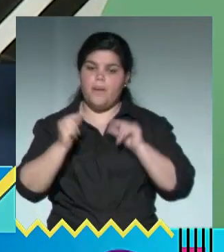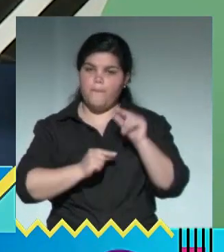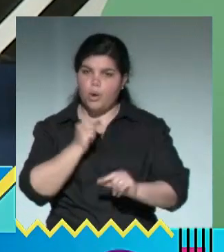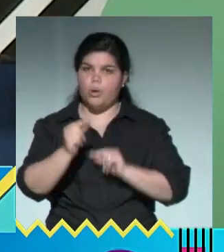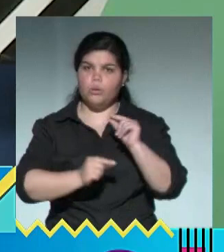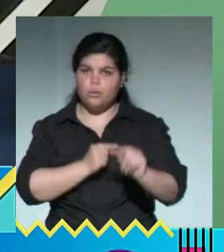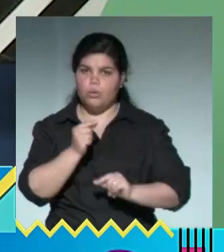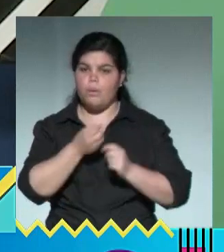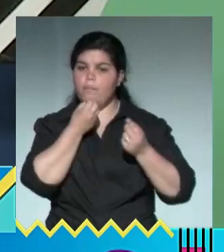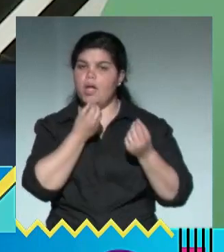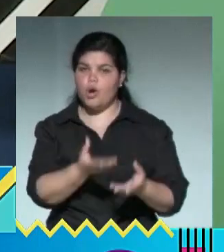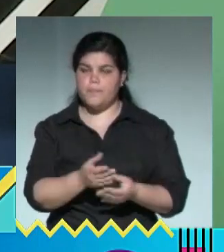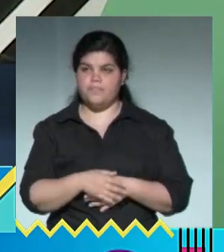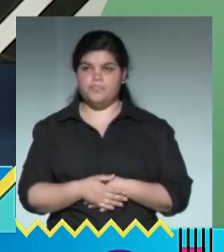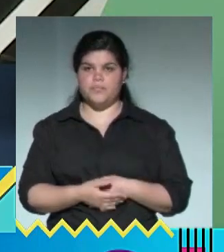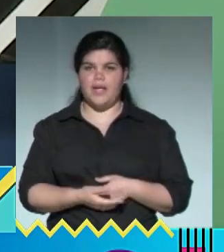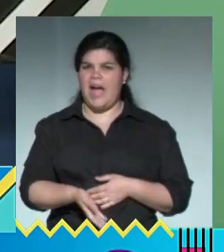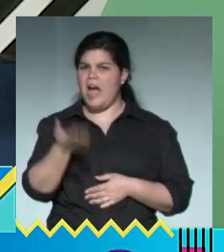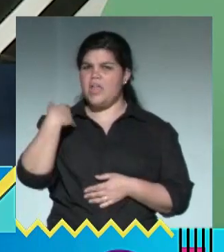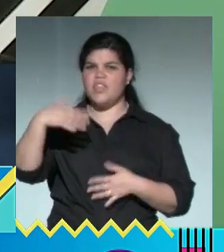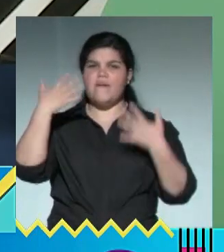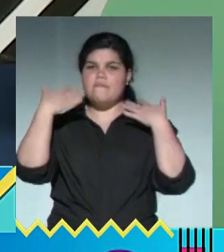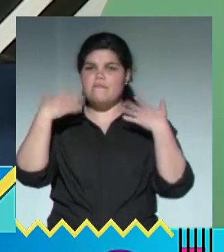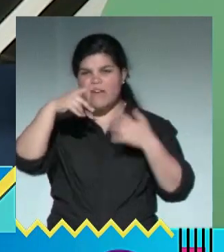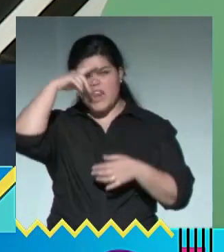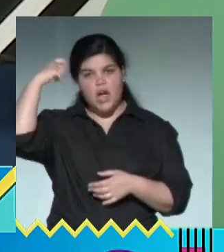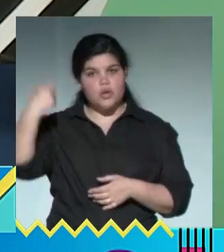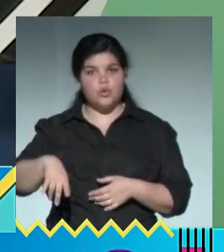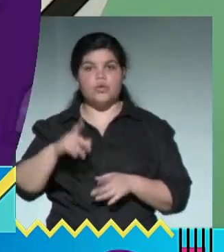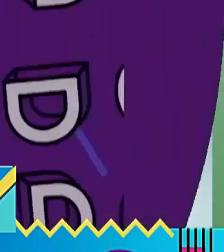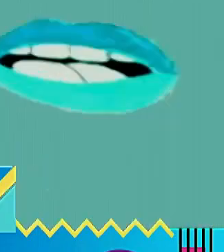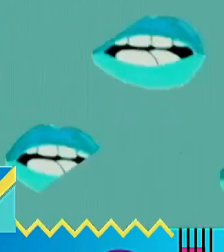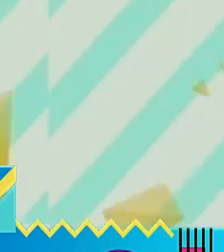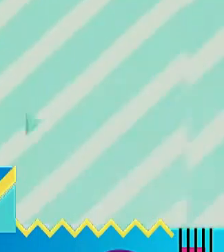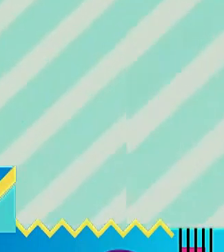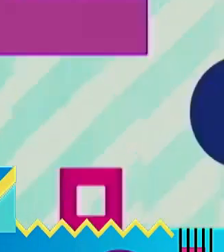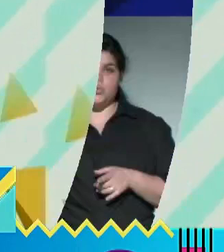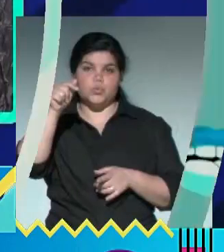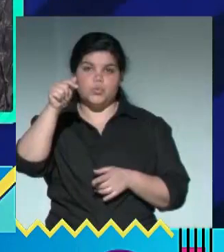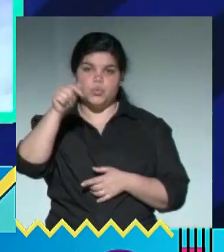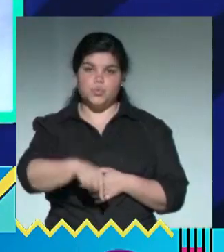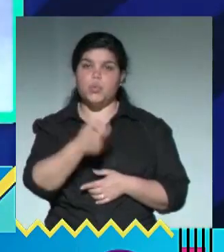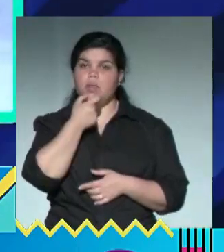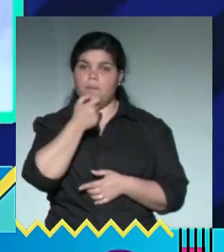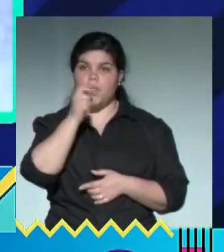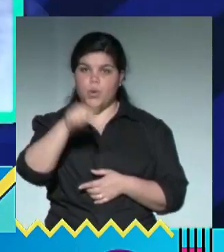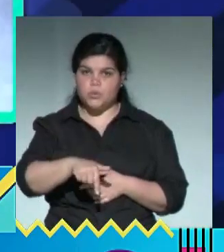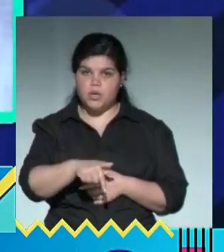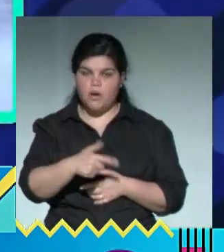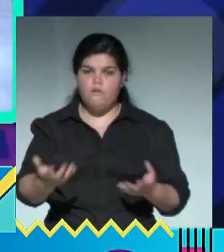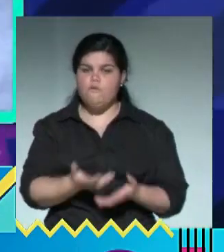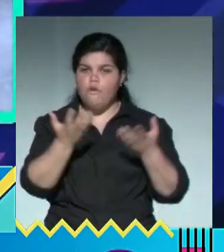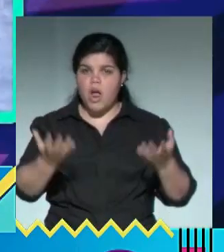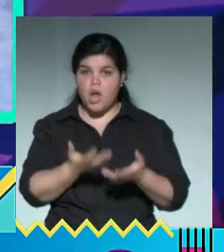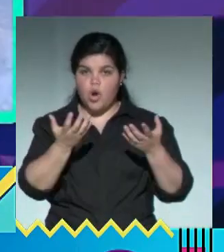a tiempo. En el verano tuvimos incendios forestales en la zona sur de la provincia, y la provincia mejoró muchísimo más